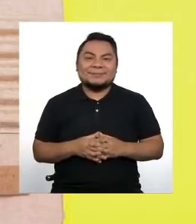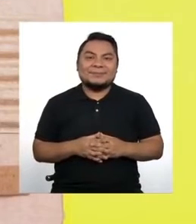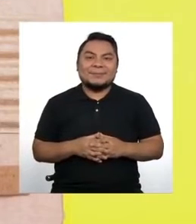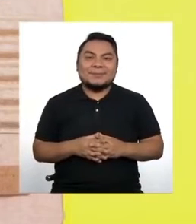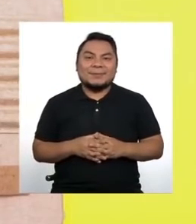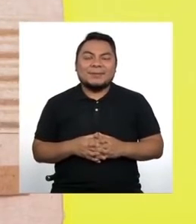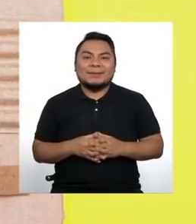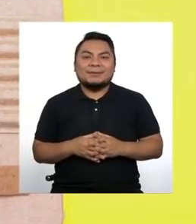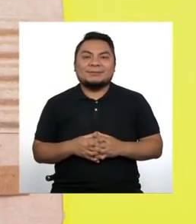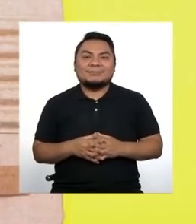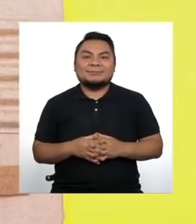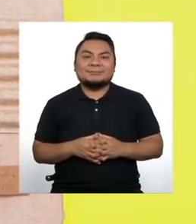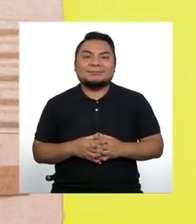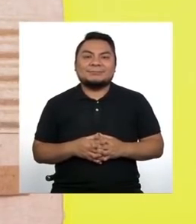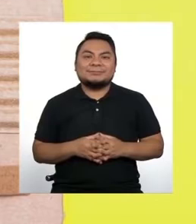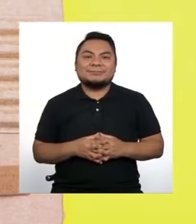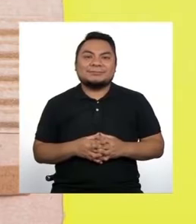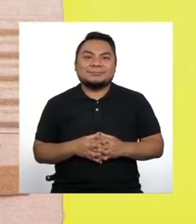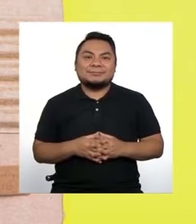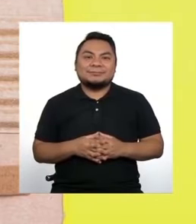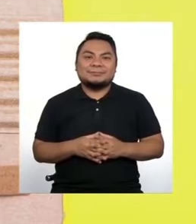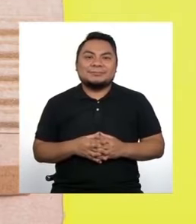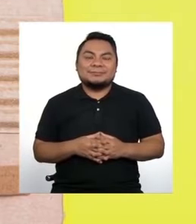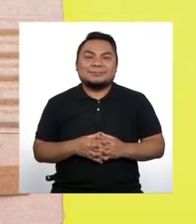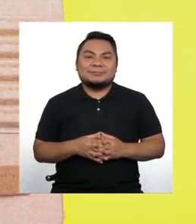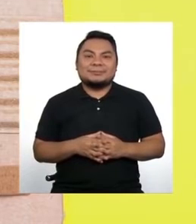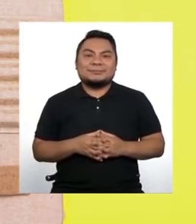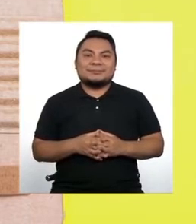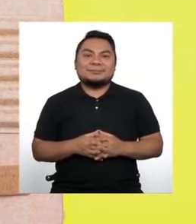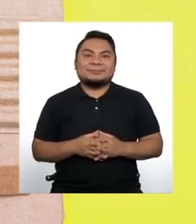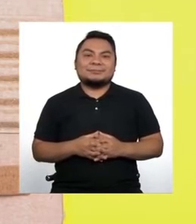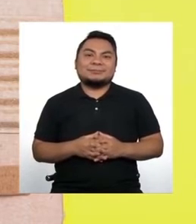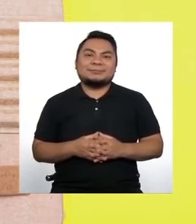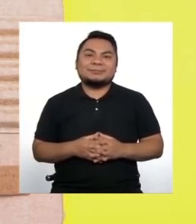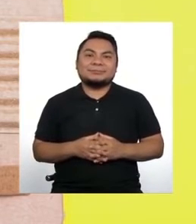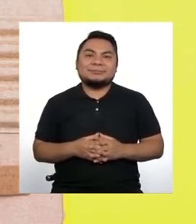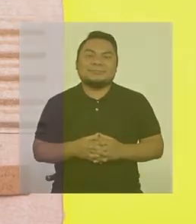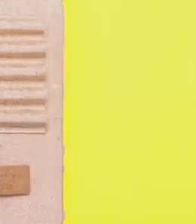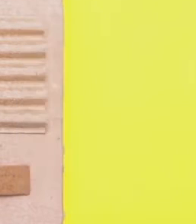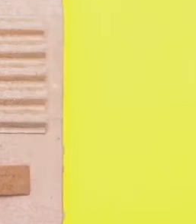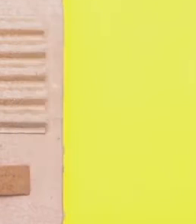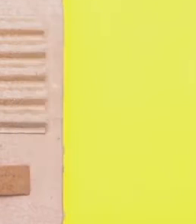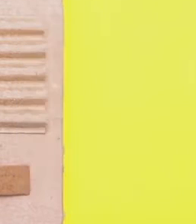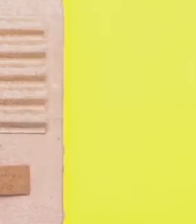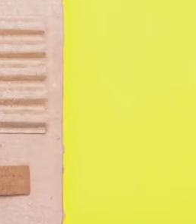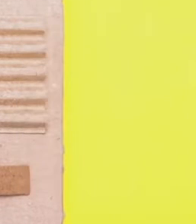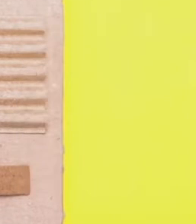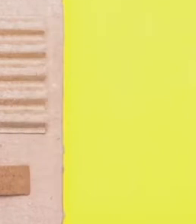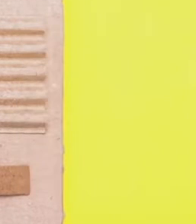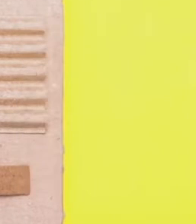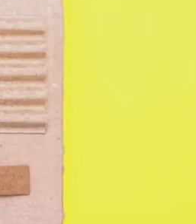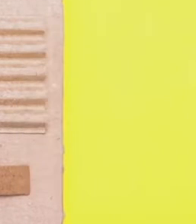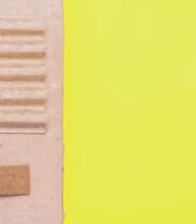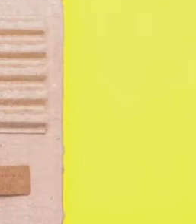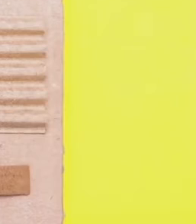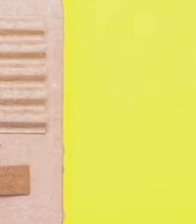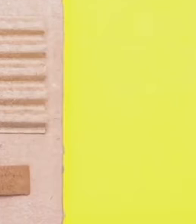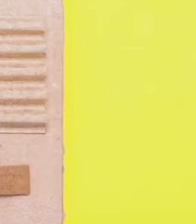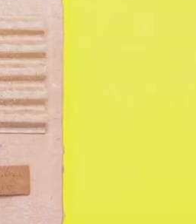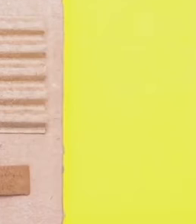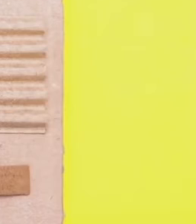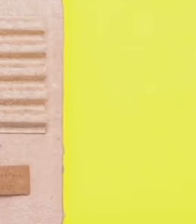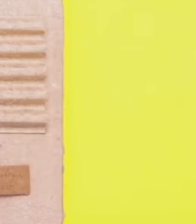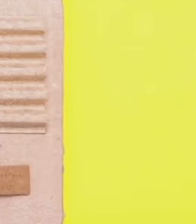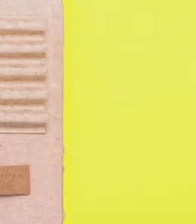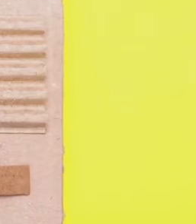señas, gestos, movimientos y o palabras. Explorar con todos sus sentidos su